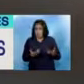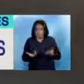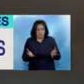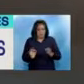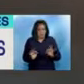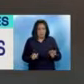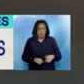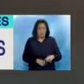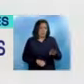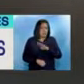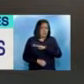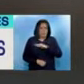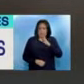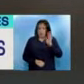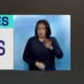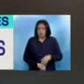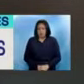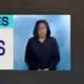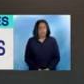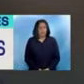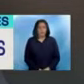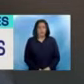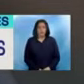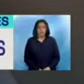bien malos son.